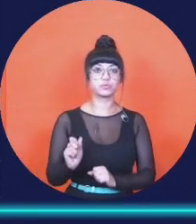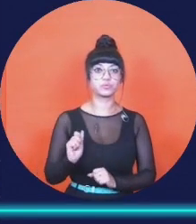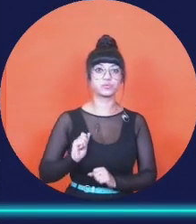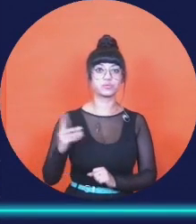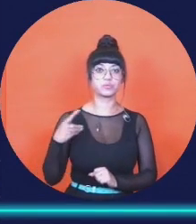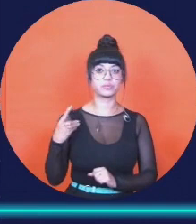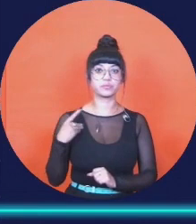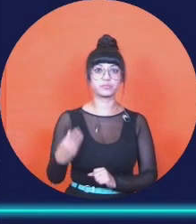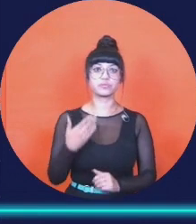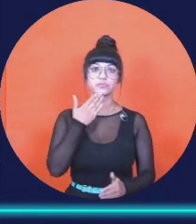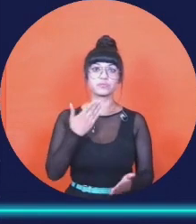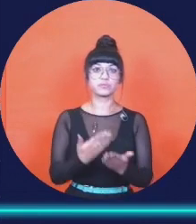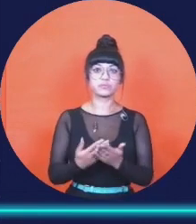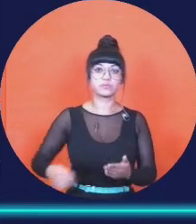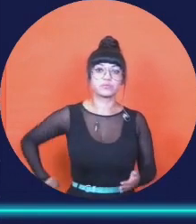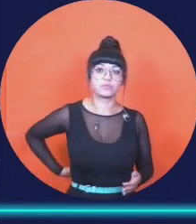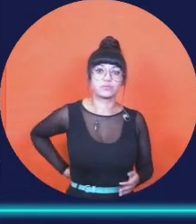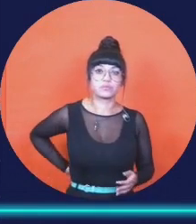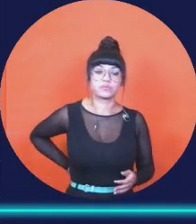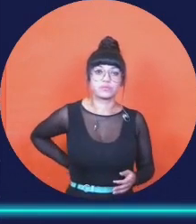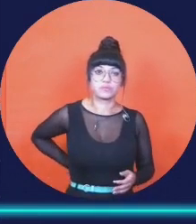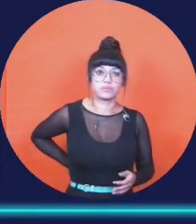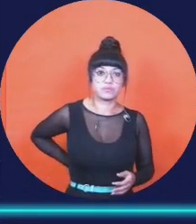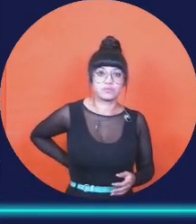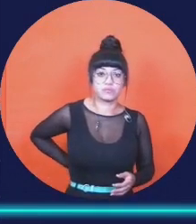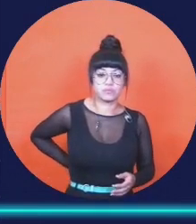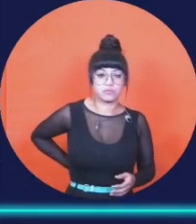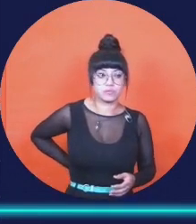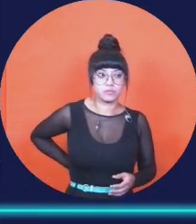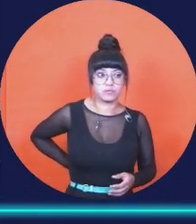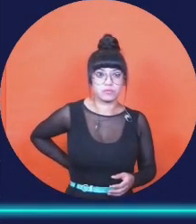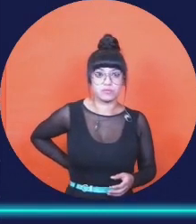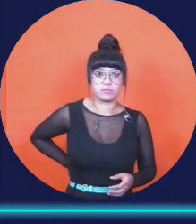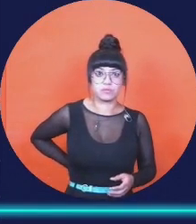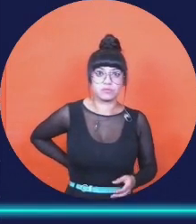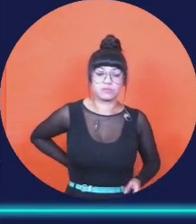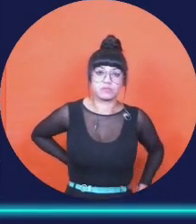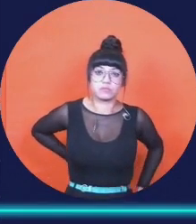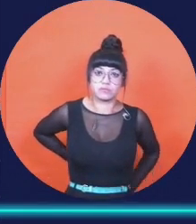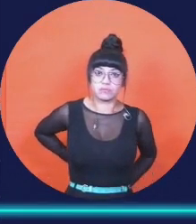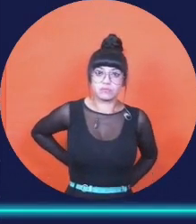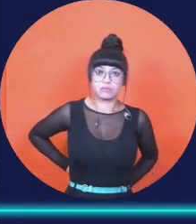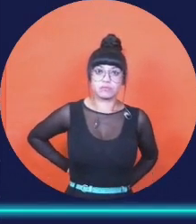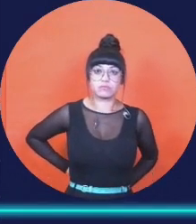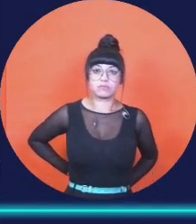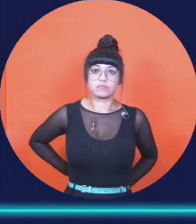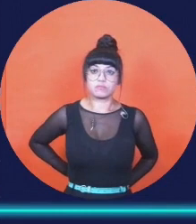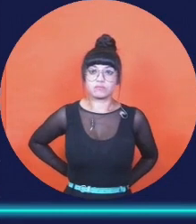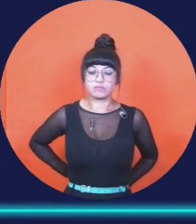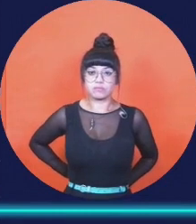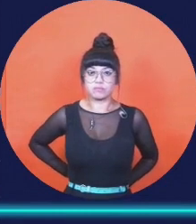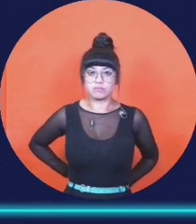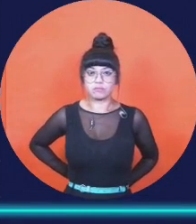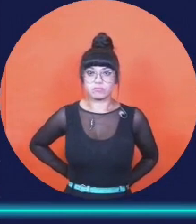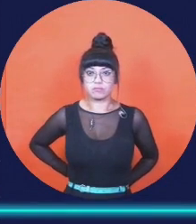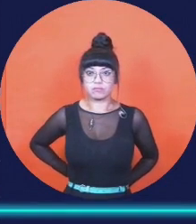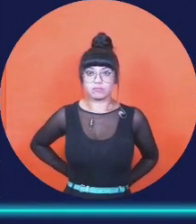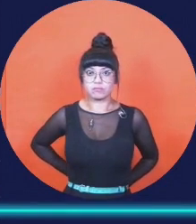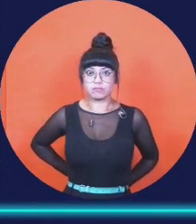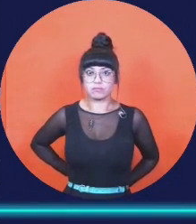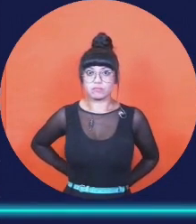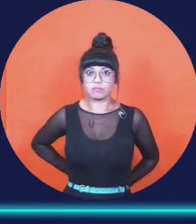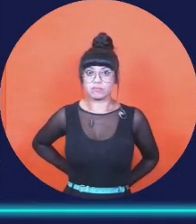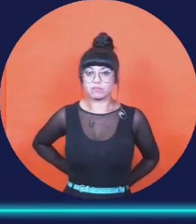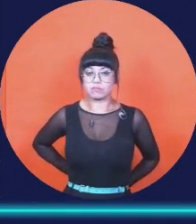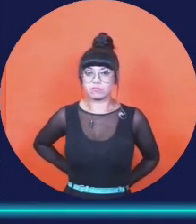Gracias por estar acá. Vamos a hablar hoy de por qué la cultura organizacional es muy importante en un estudio como PicPoc.